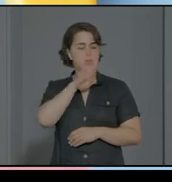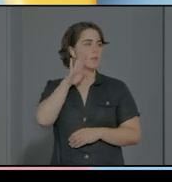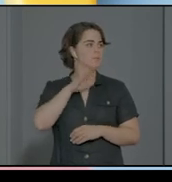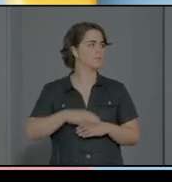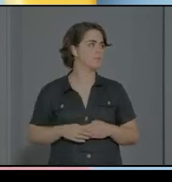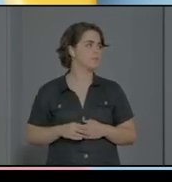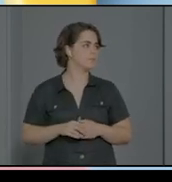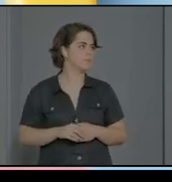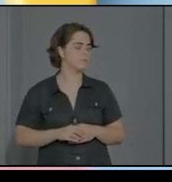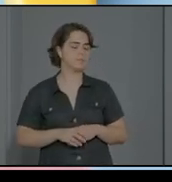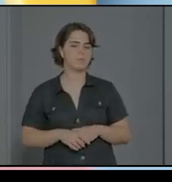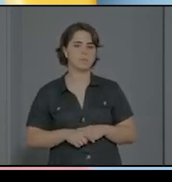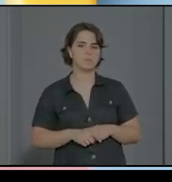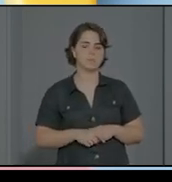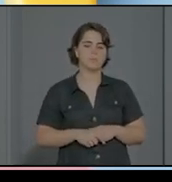un'altra cosa.